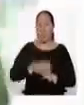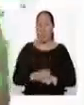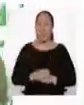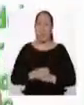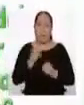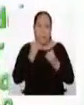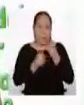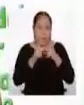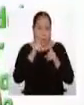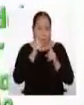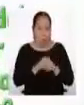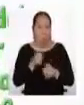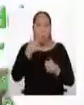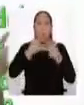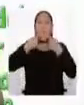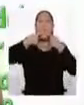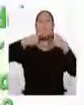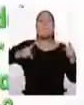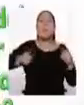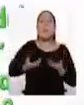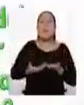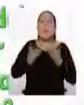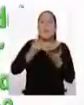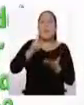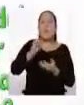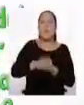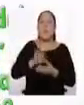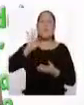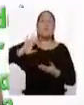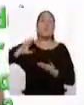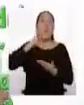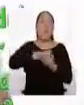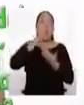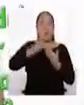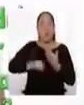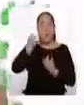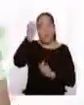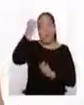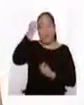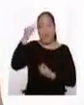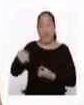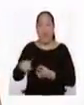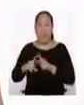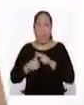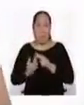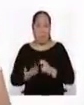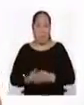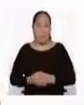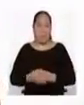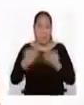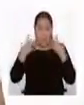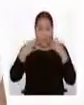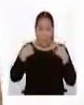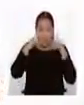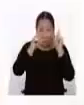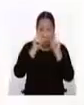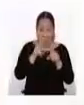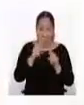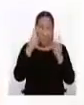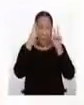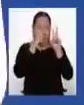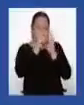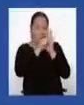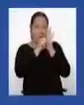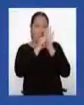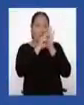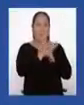pregunta. ¿Qué mensaje nos deja Lucho a partir de su proyecto y de la idea que le originó? Ahora que ya tenemos las preguntas, vamos con el programa